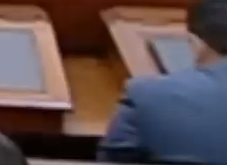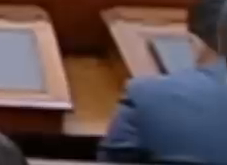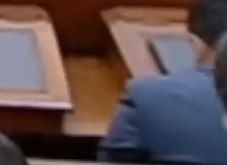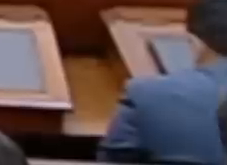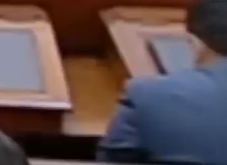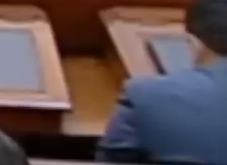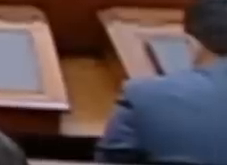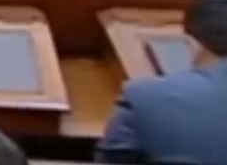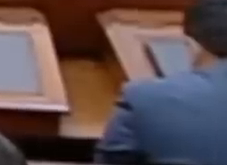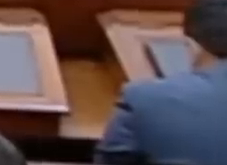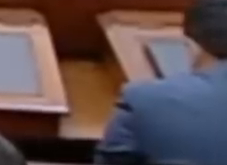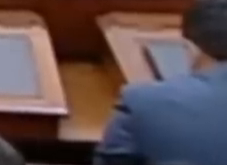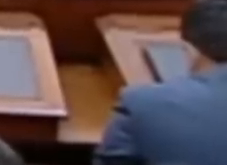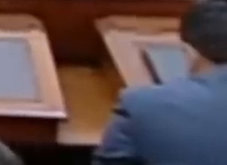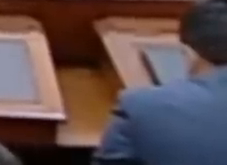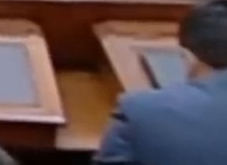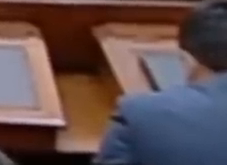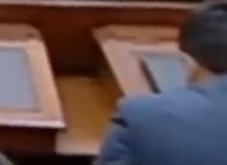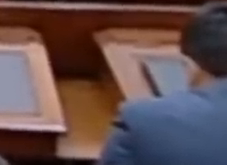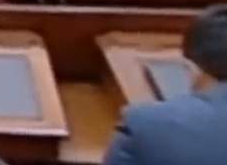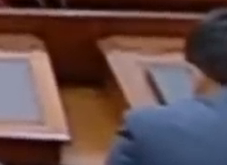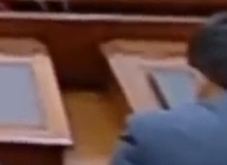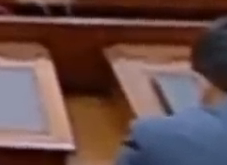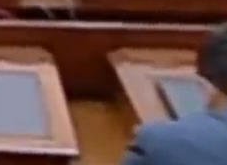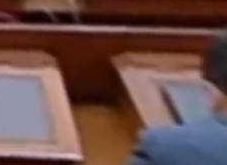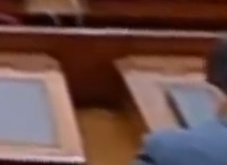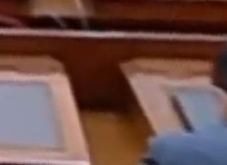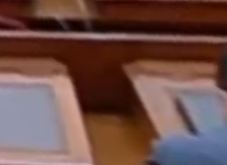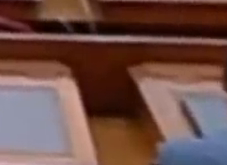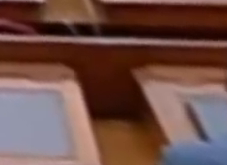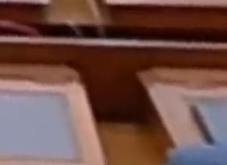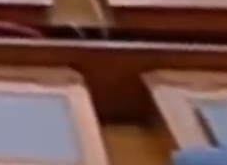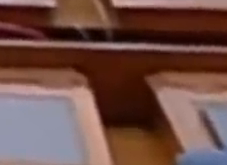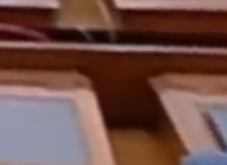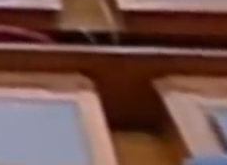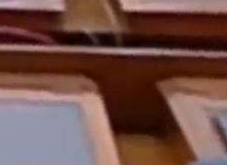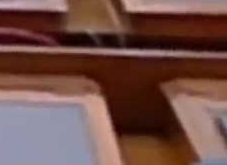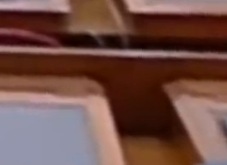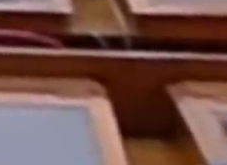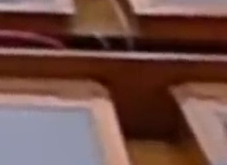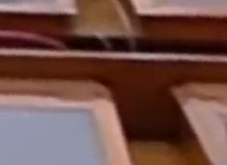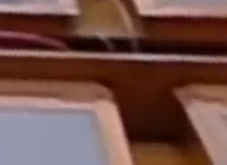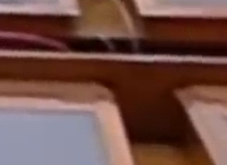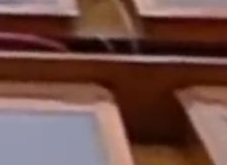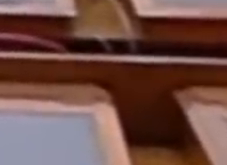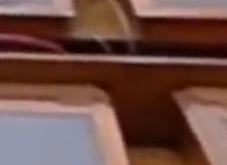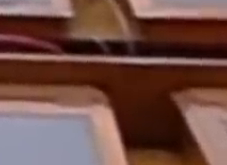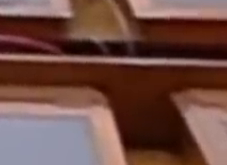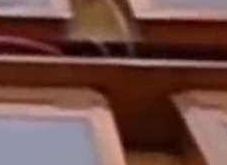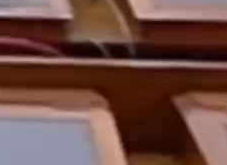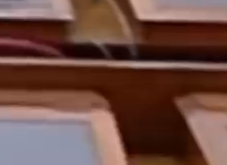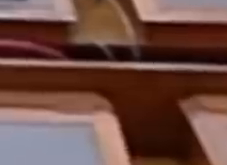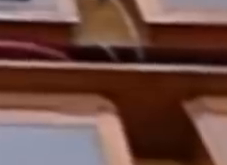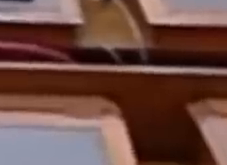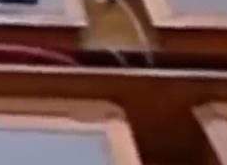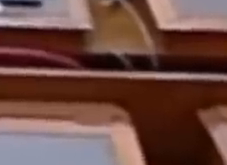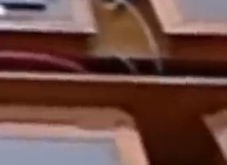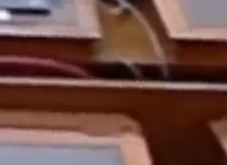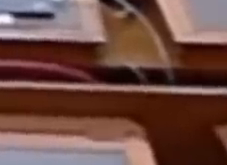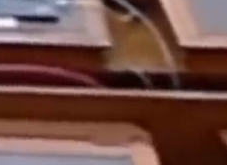y perfectamente la invitada, señorita Paredes Navarro, está contestando todas las preguntas. Es más, nos